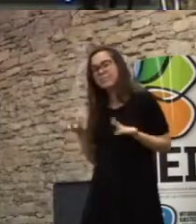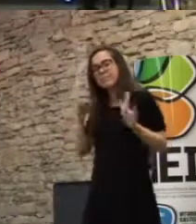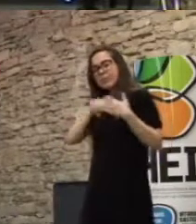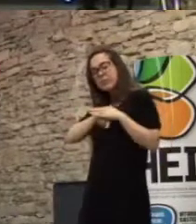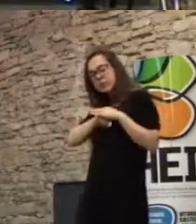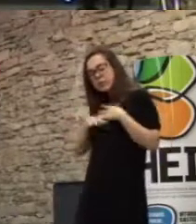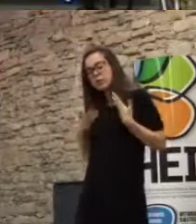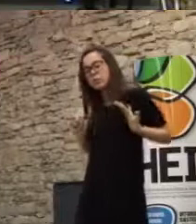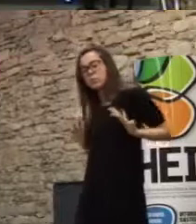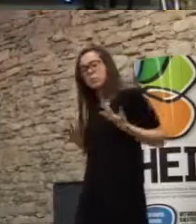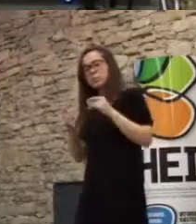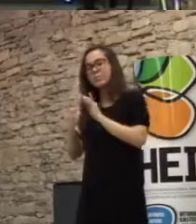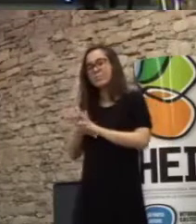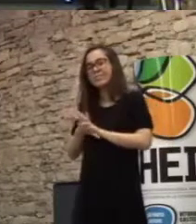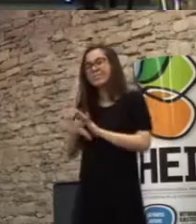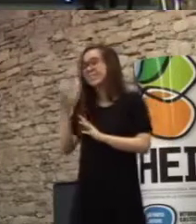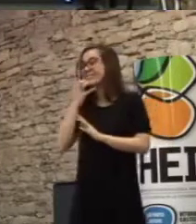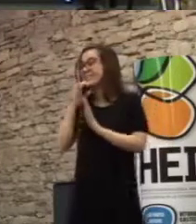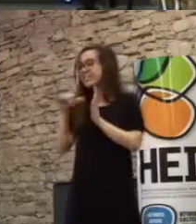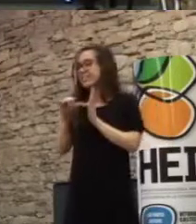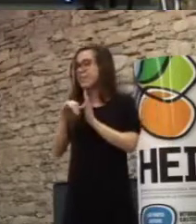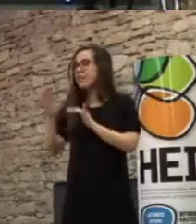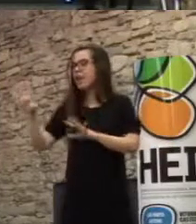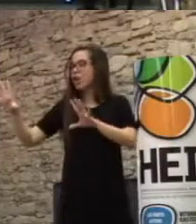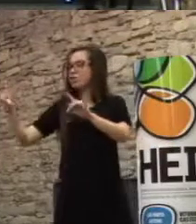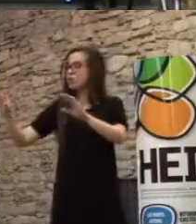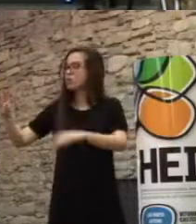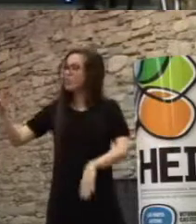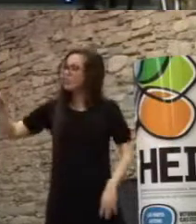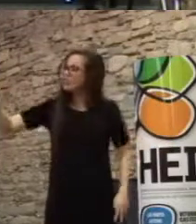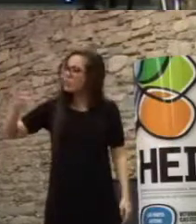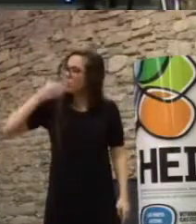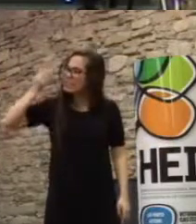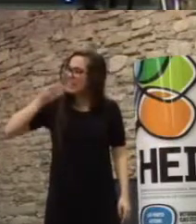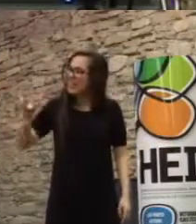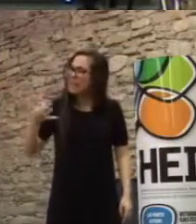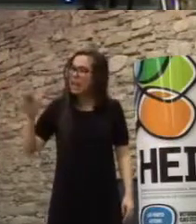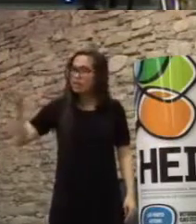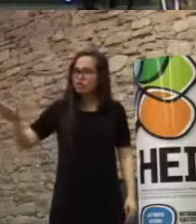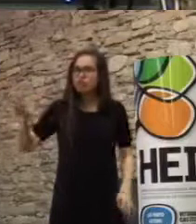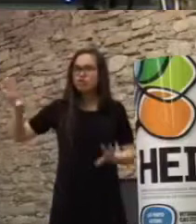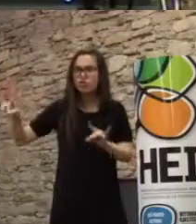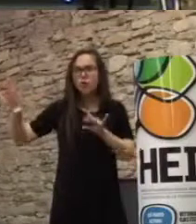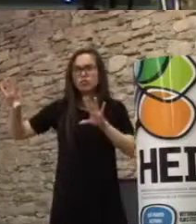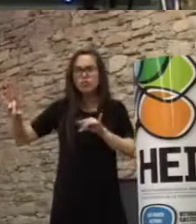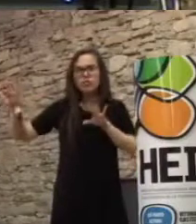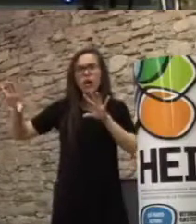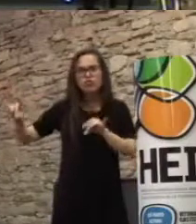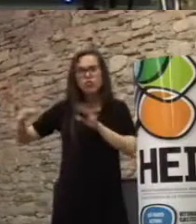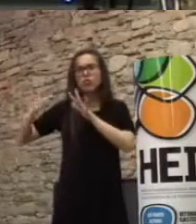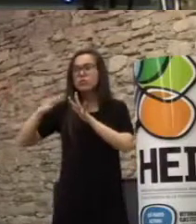y si estás cerca para empezar a tocar te oye tú y tú que piensas que tal y no sé qué y te están tocando constantemente no te